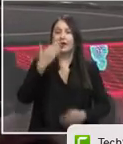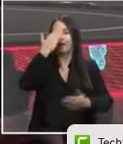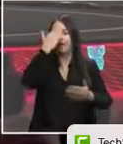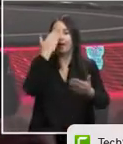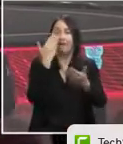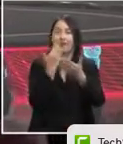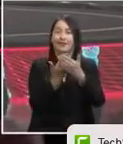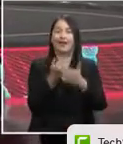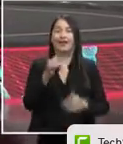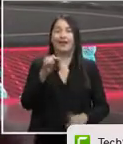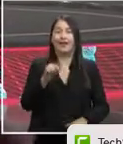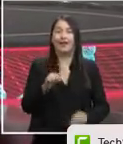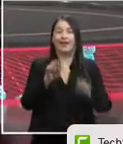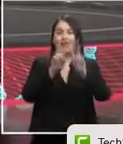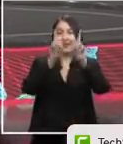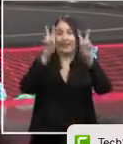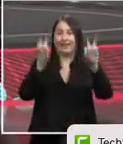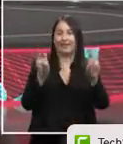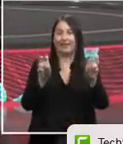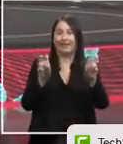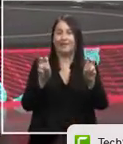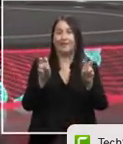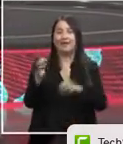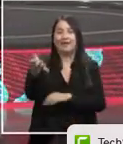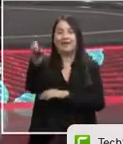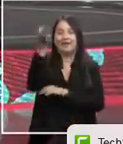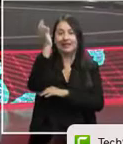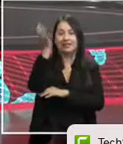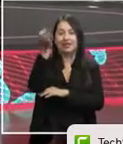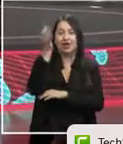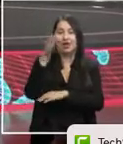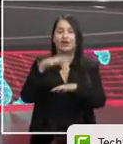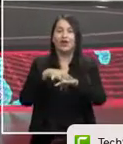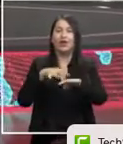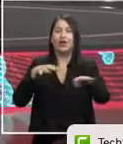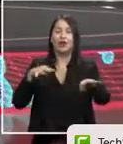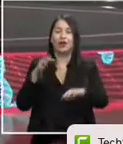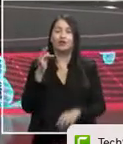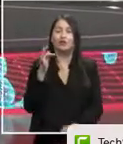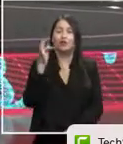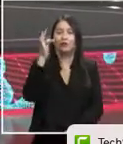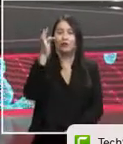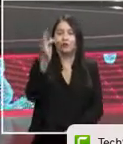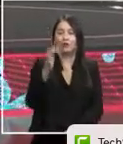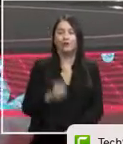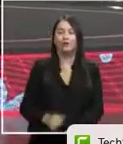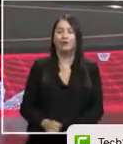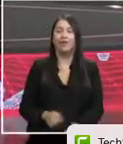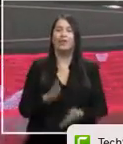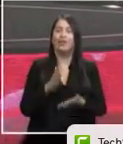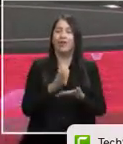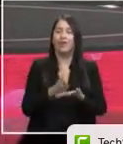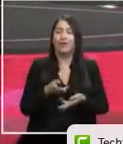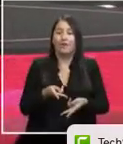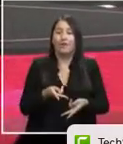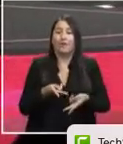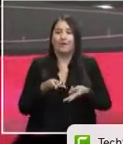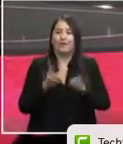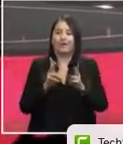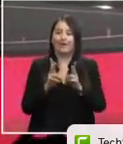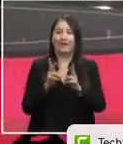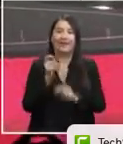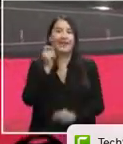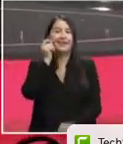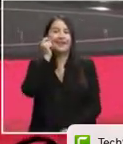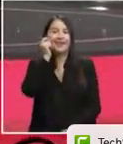enfrentar este tema en las sesiones del Congreso de Futuro. Debemos permitirnos comprender que